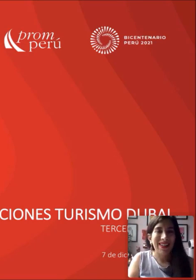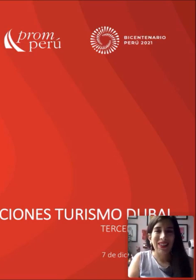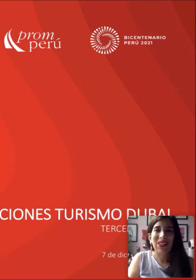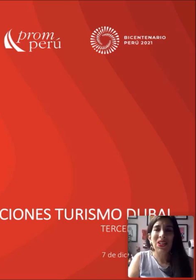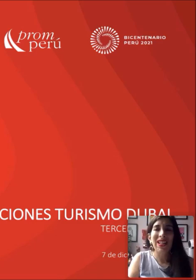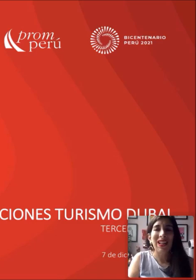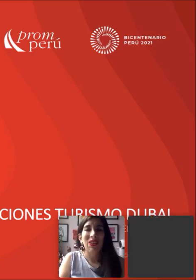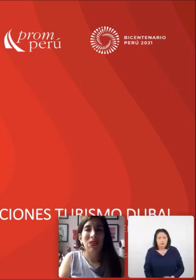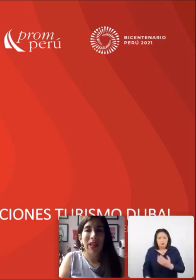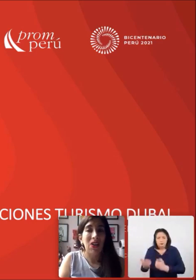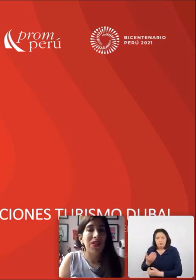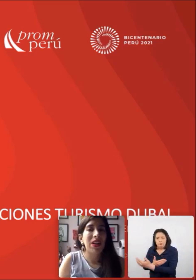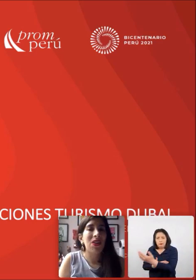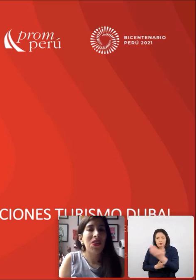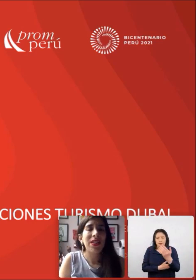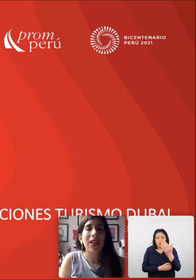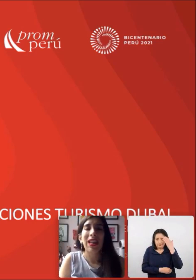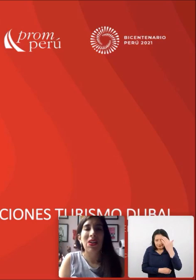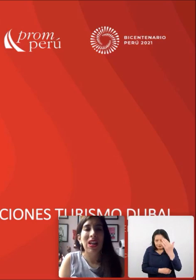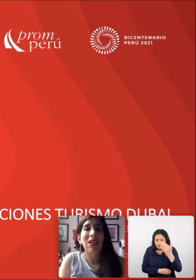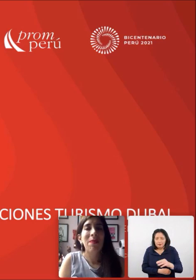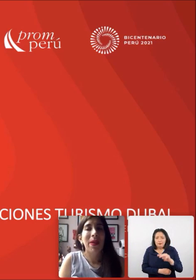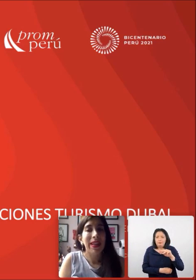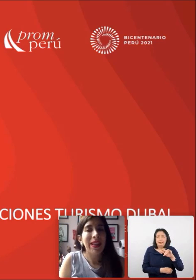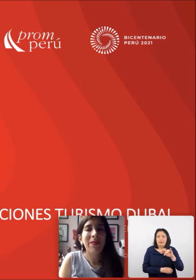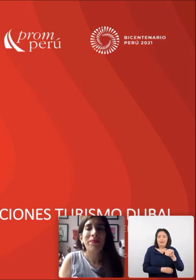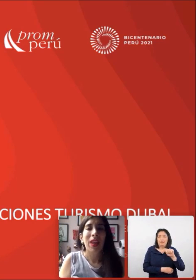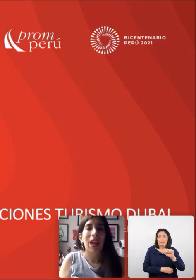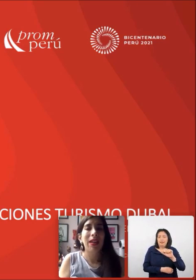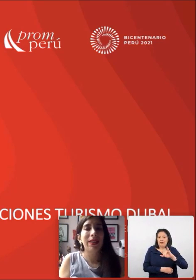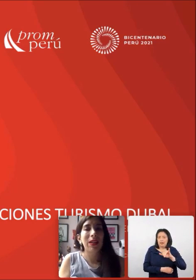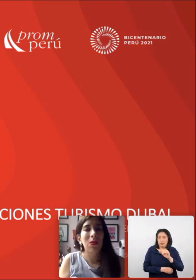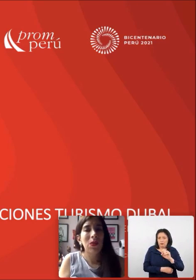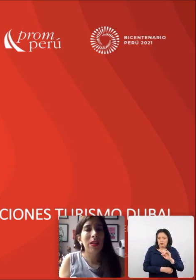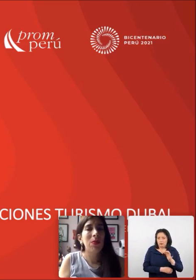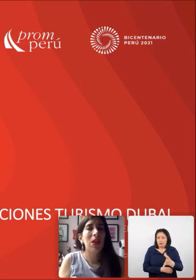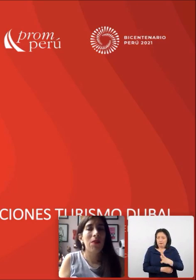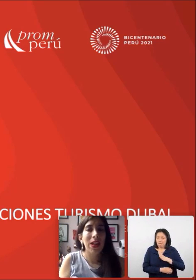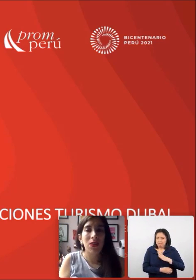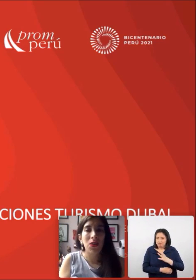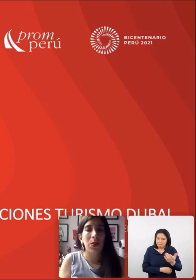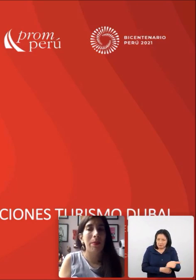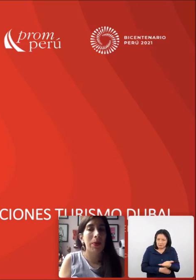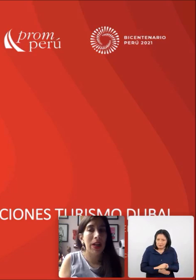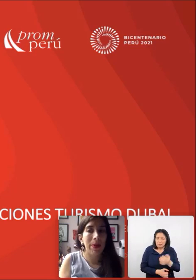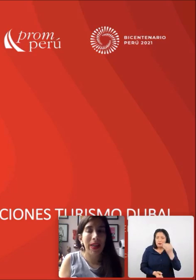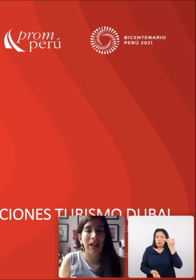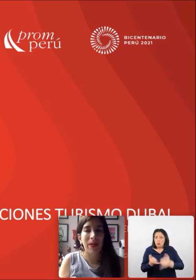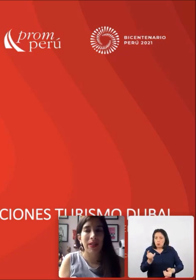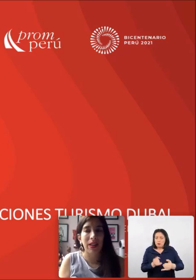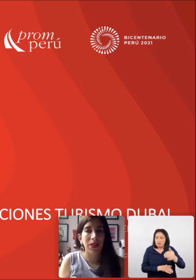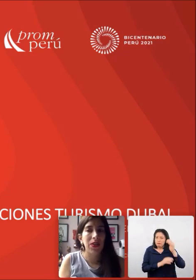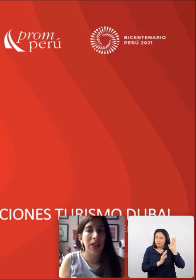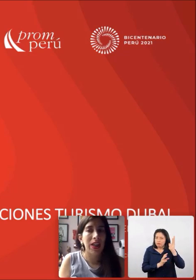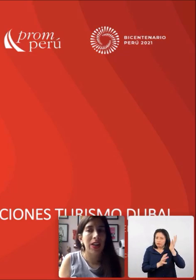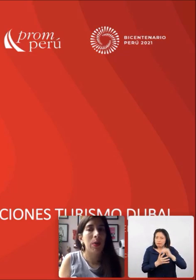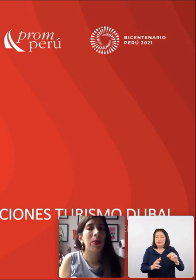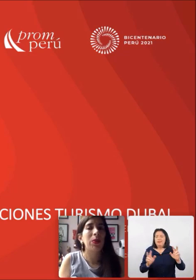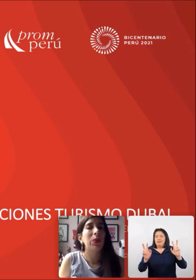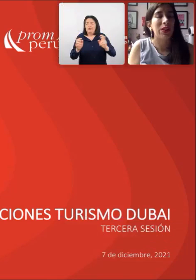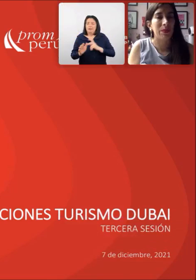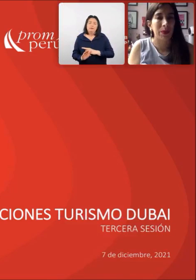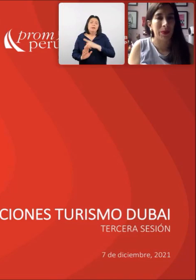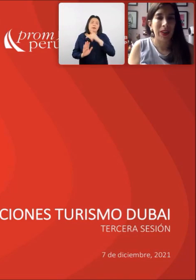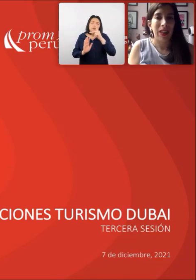Muy buenos días a todos. Les saludo a María José Rosas y le doy la bienvenida a este último evento sobre el programa de capacitación de